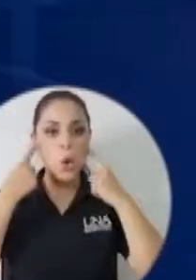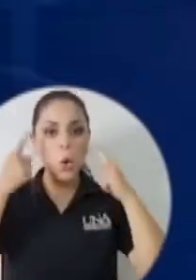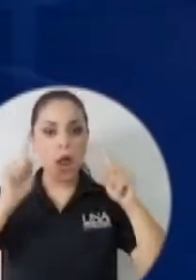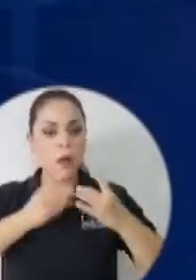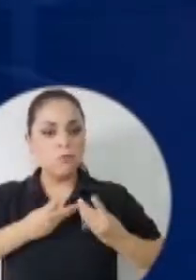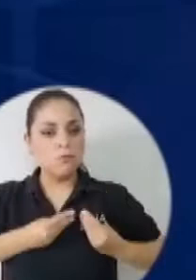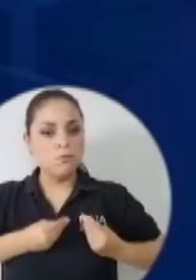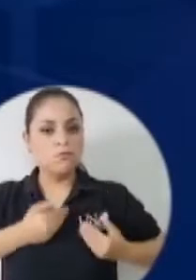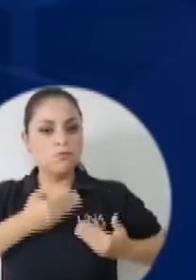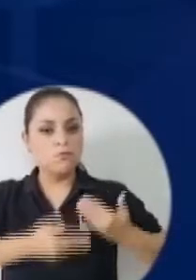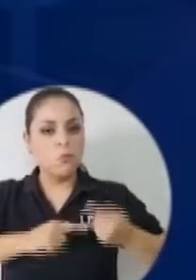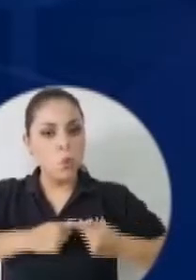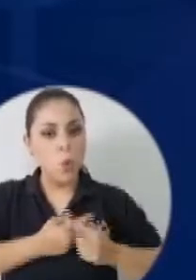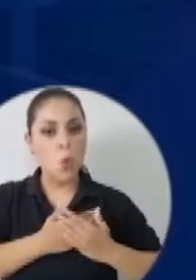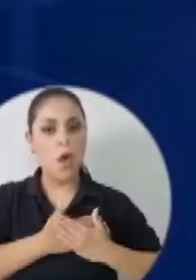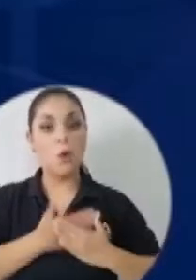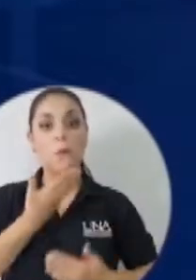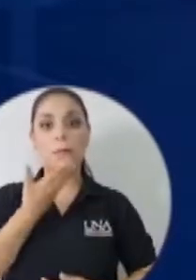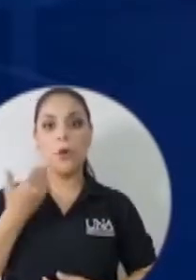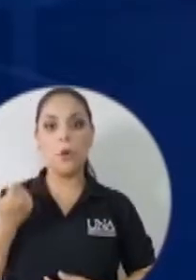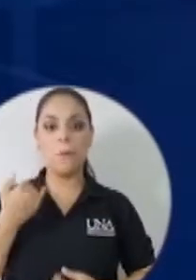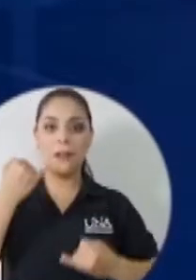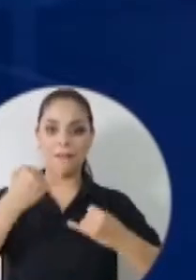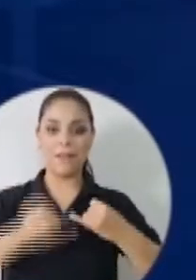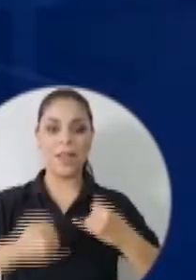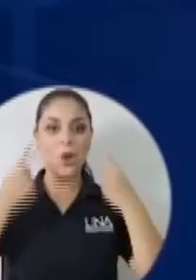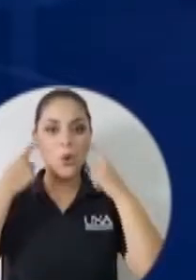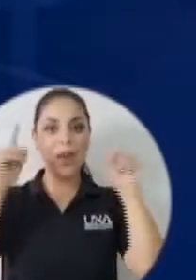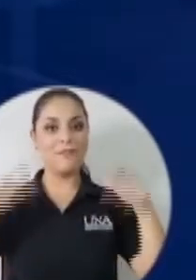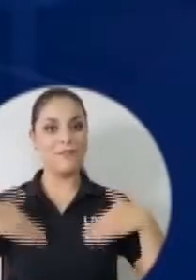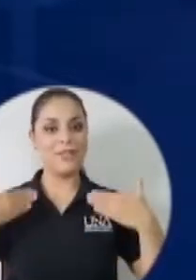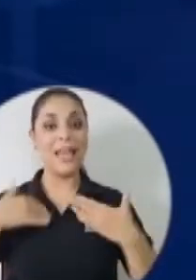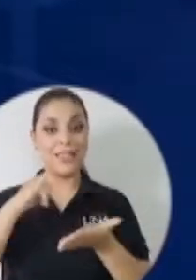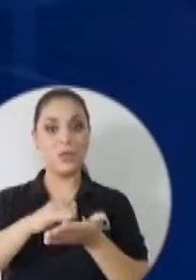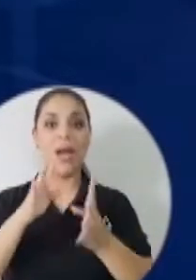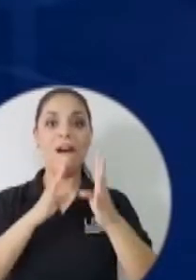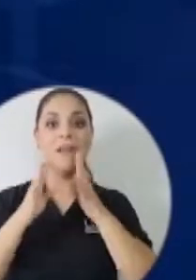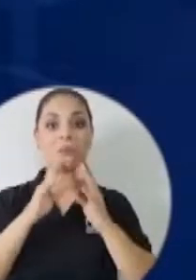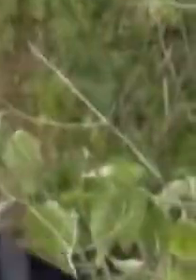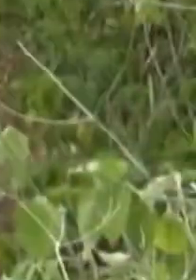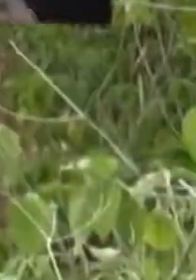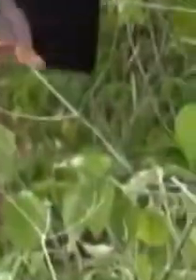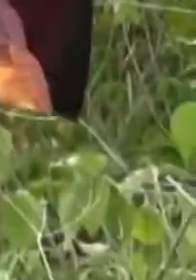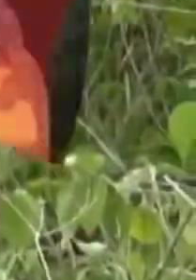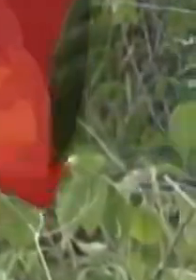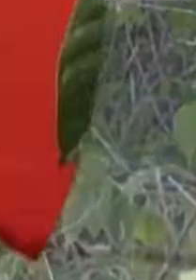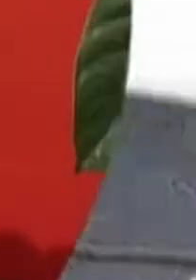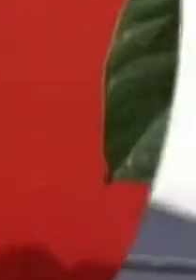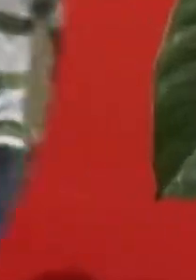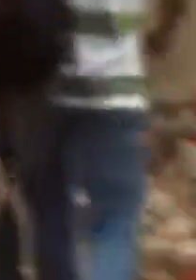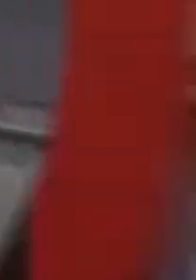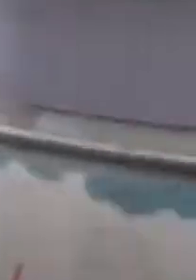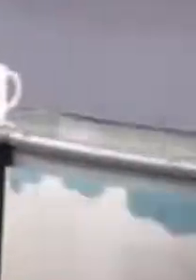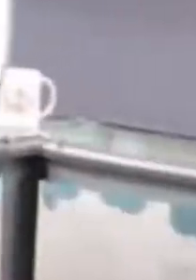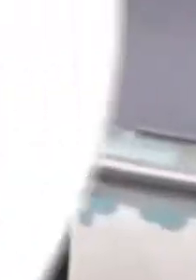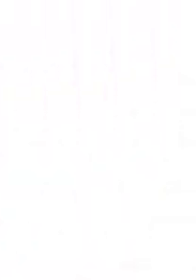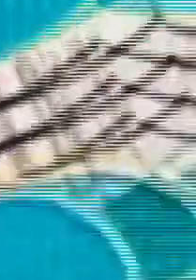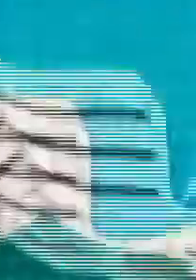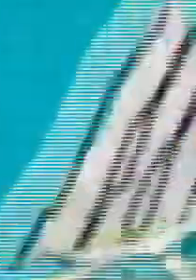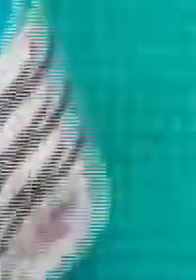nos ayuden a llevar un duelo al mejor tenido para finalmente recupera la felicidad de eso vamos a hablar en una mirada esta semana a